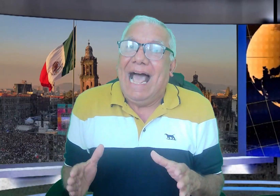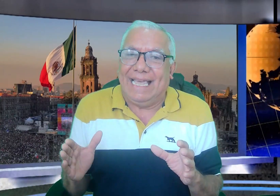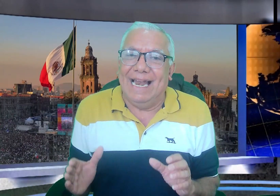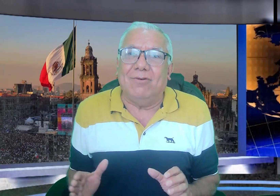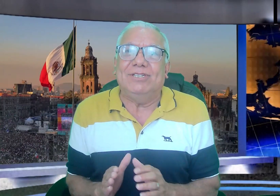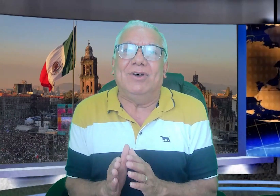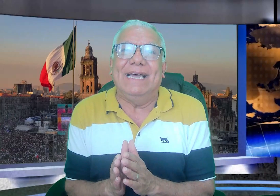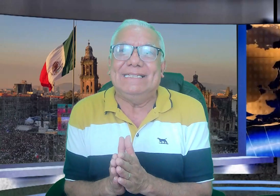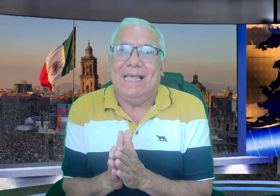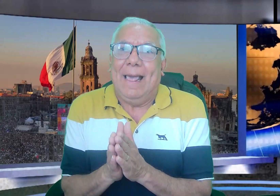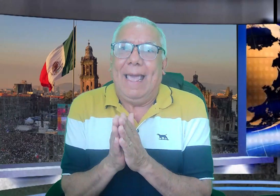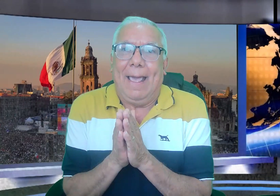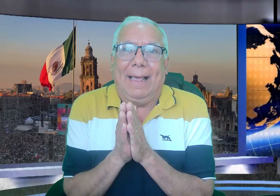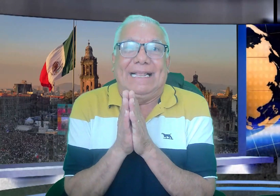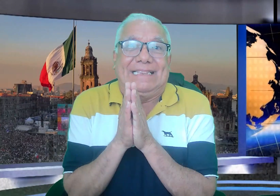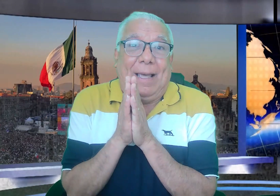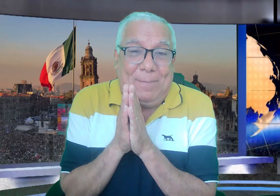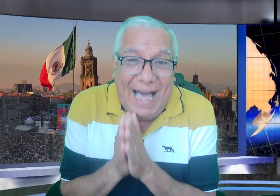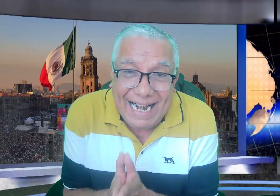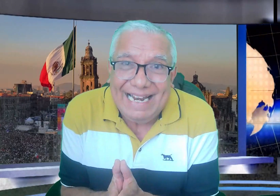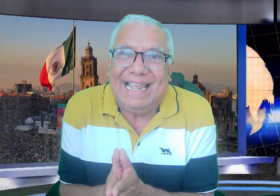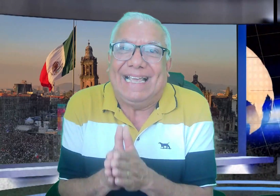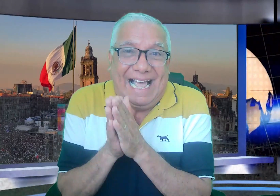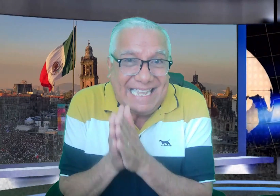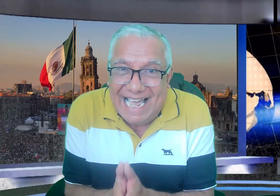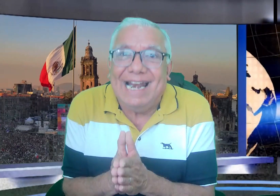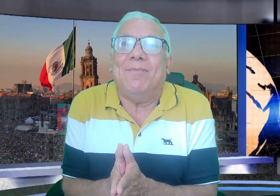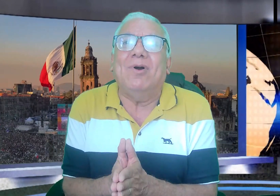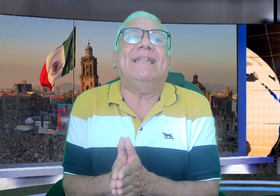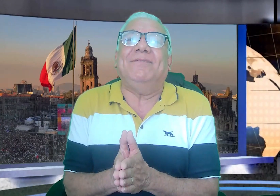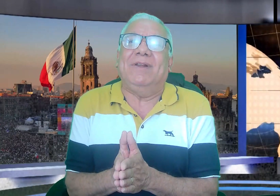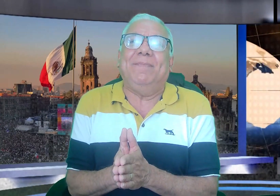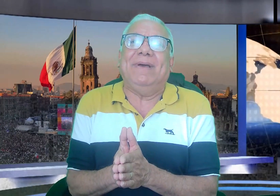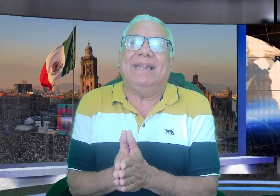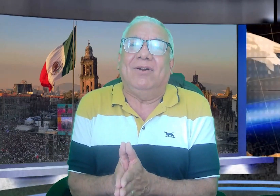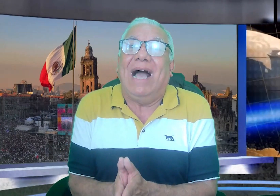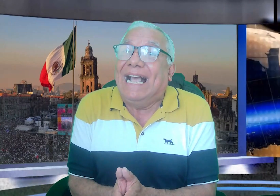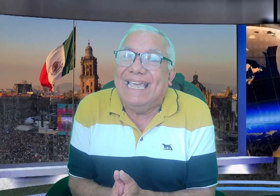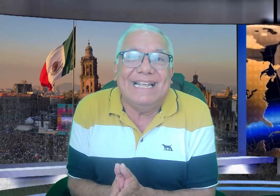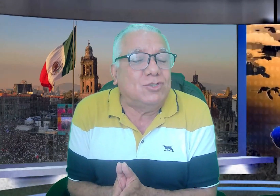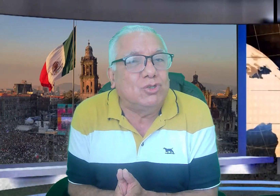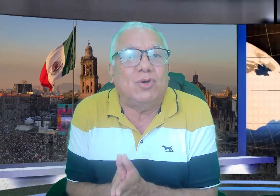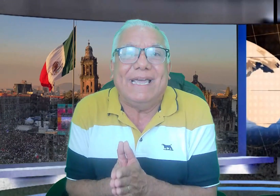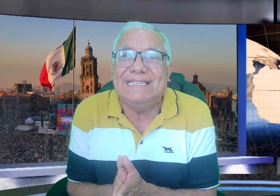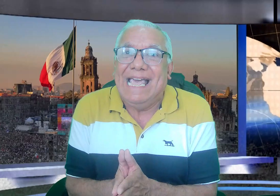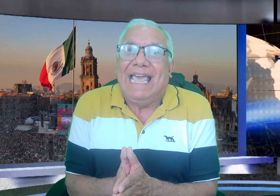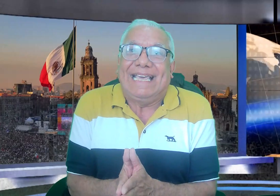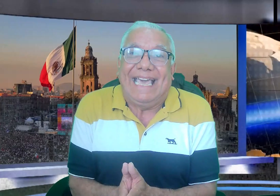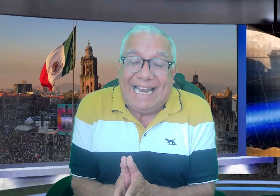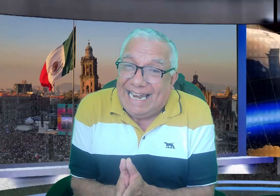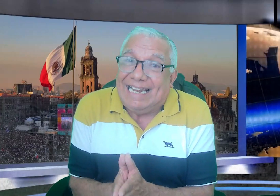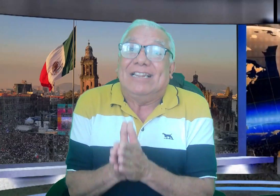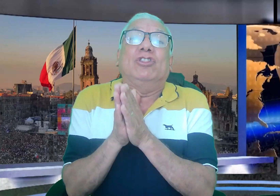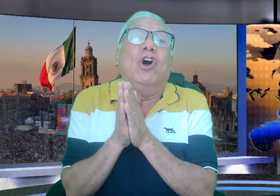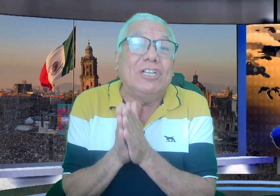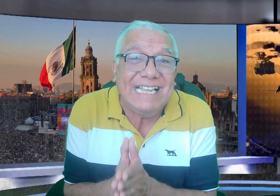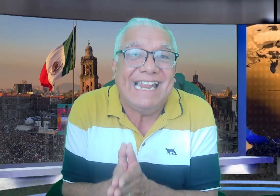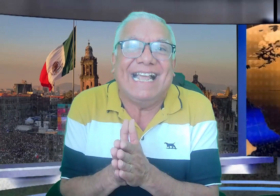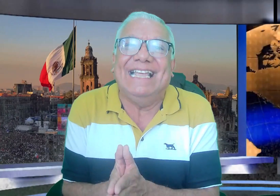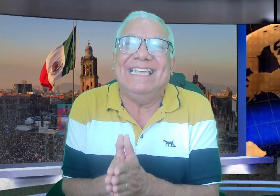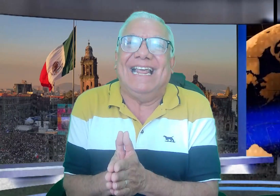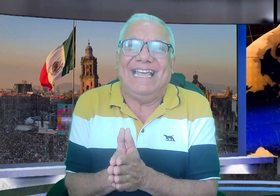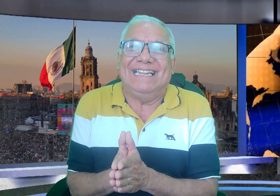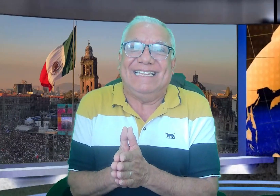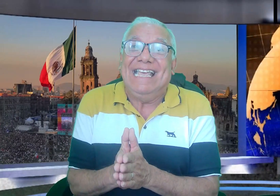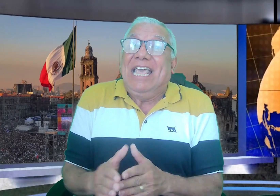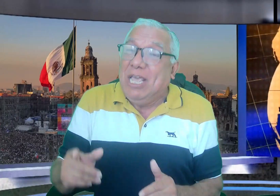¿verdad? Aquí la cuestión es tapar, callar la boca de Felipe Calderón. Aquí el asunto es que No se le